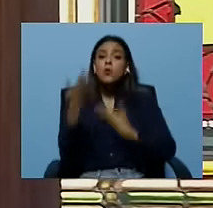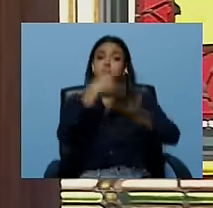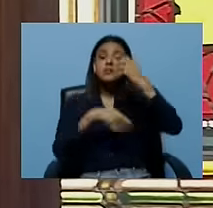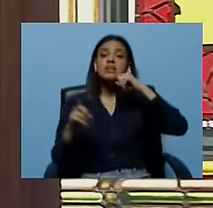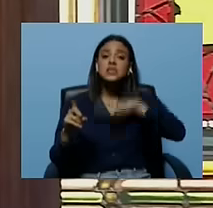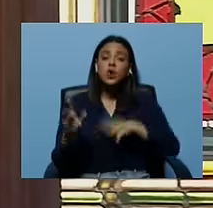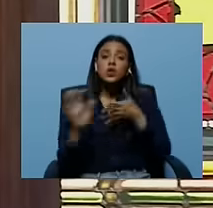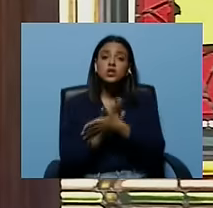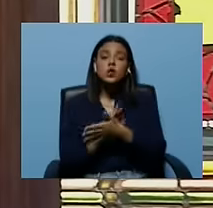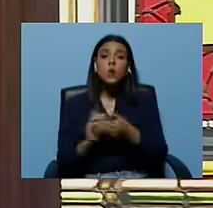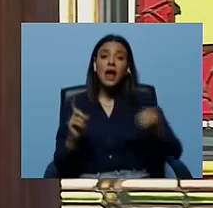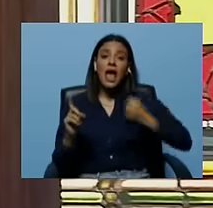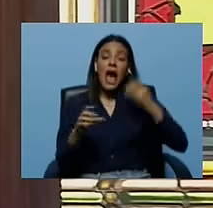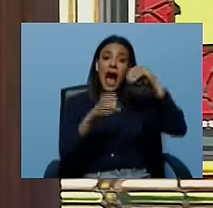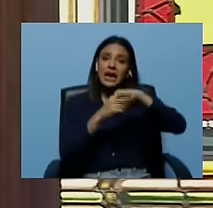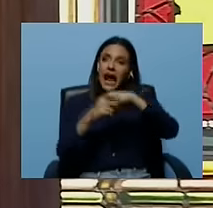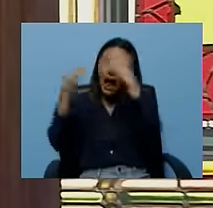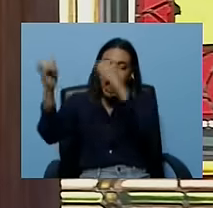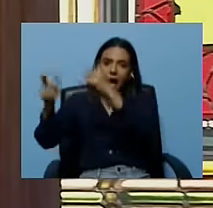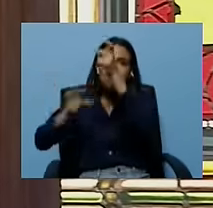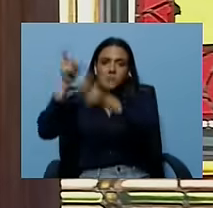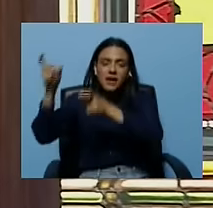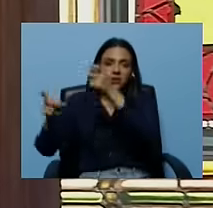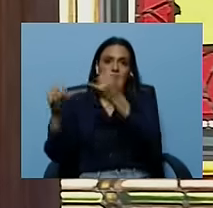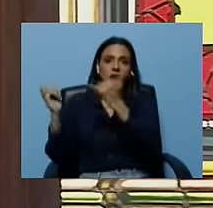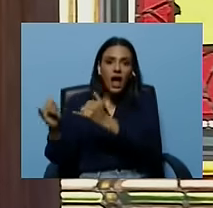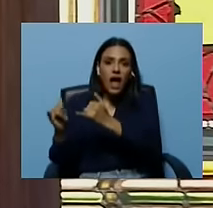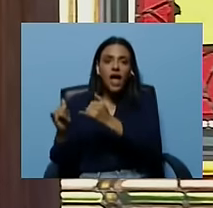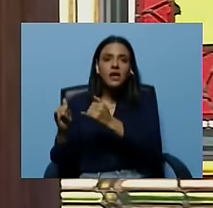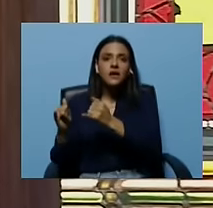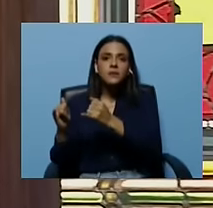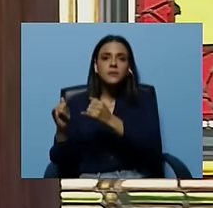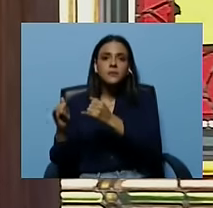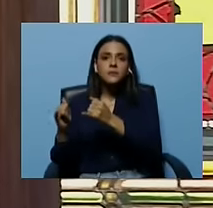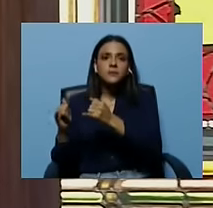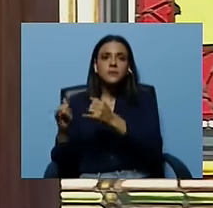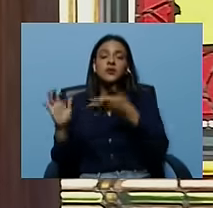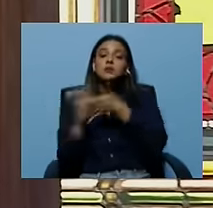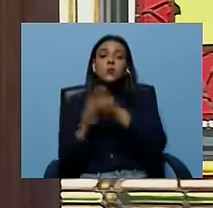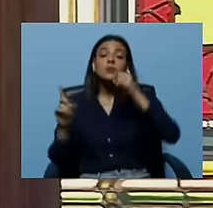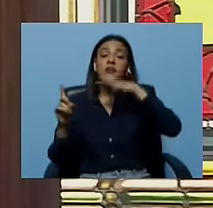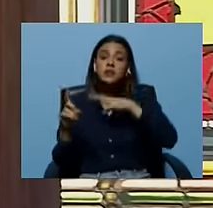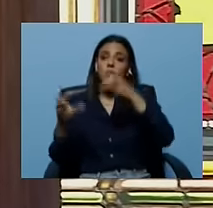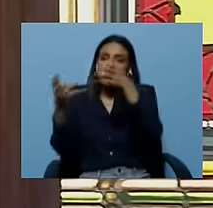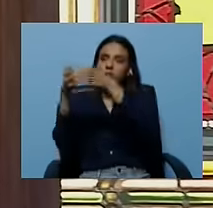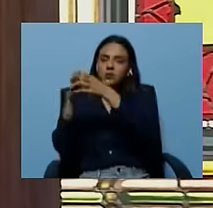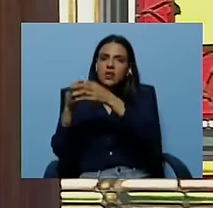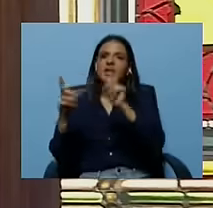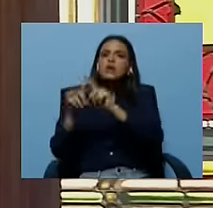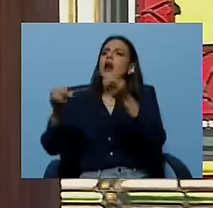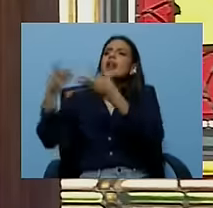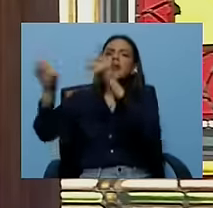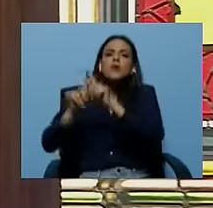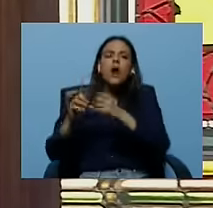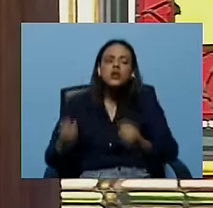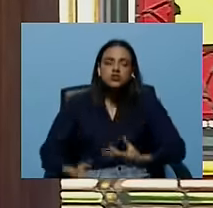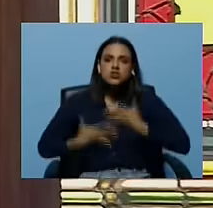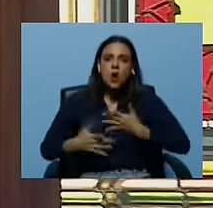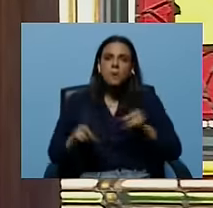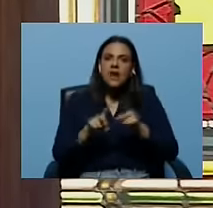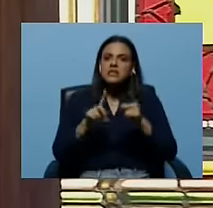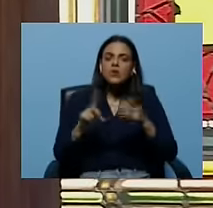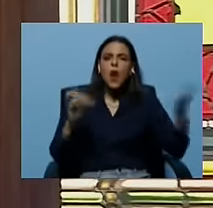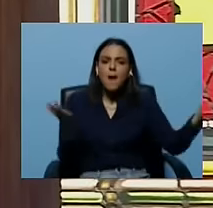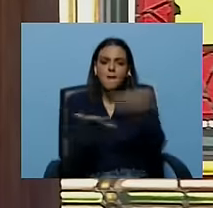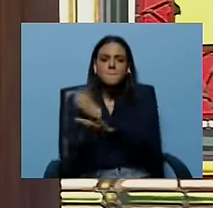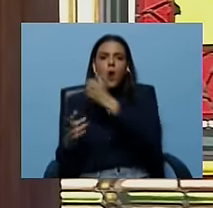de Evita, de Néstor, de José de San Martín y de Diego Armando Maradona, le dará una sorpresa a Milei, más temprano